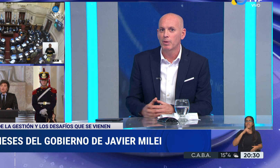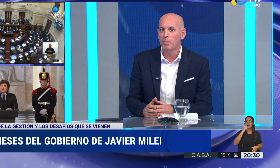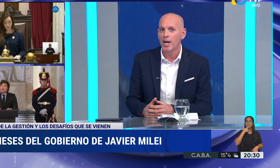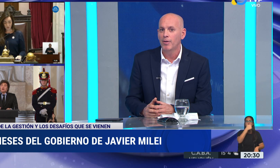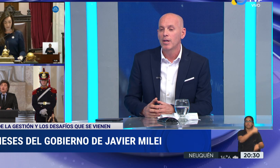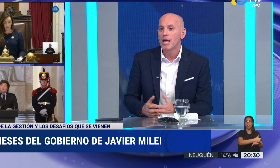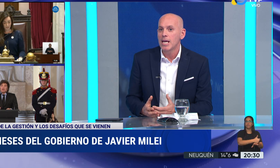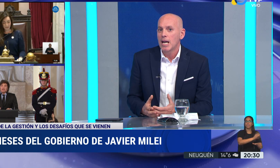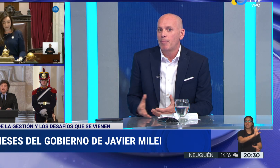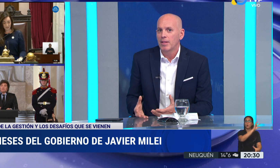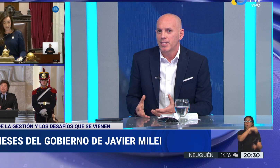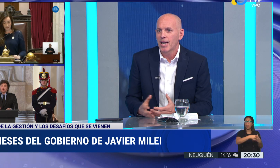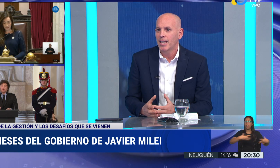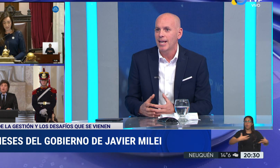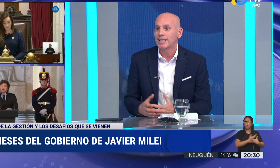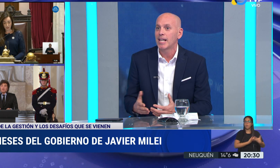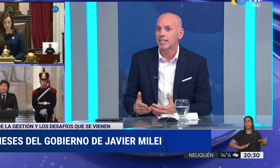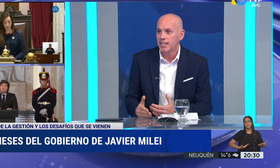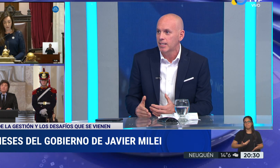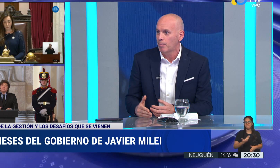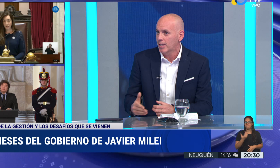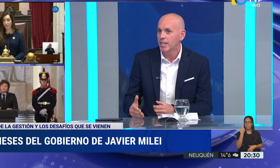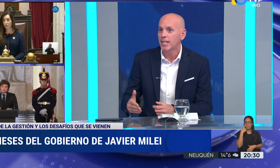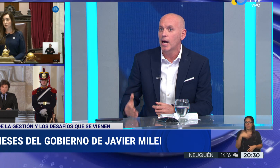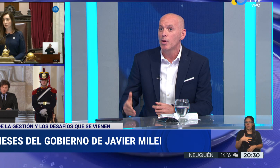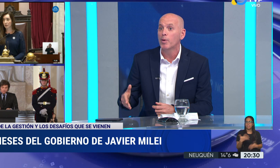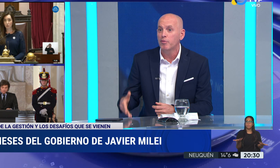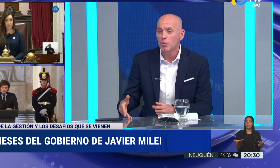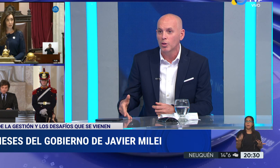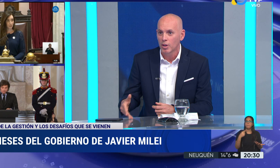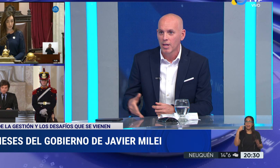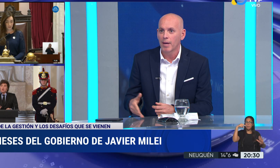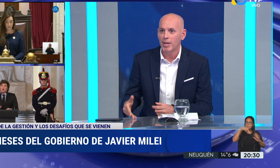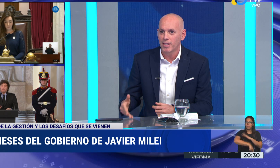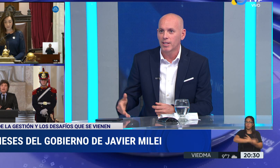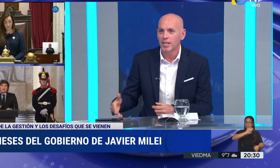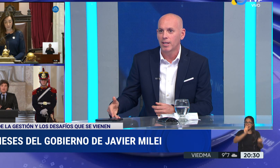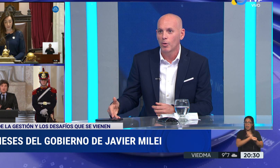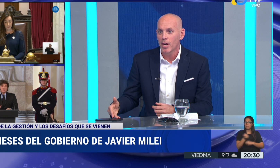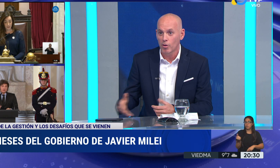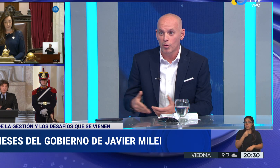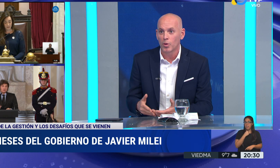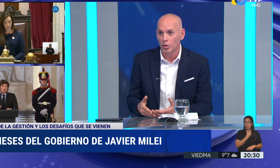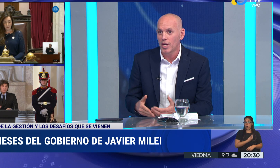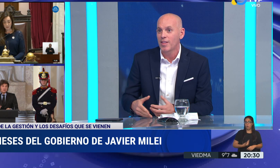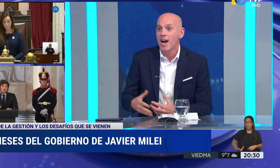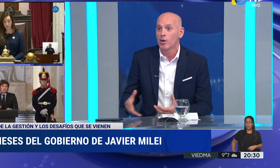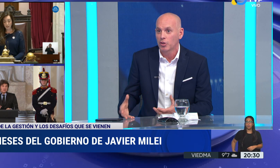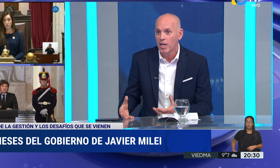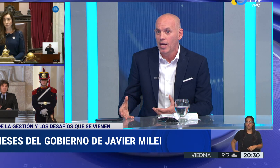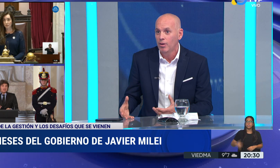parece en primer plano y el aprendizaje de que se necesita para hacer ese cambio profundo que pretende hacer este gobierno, como lo